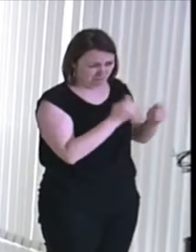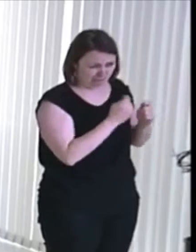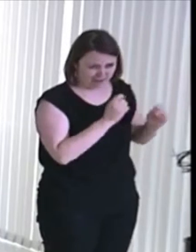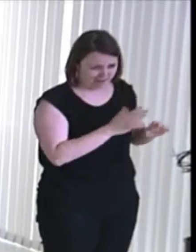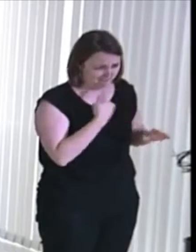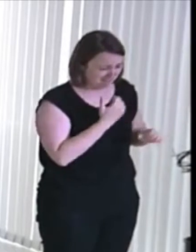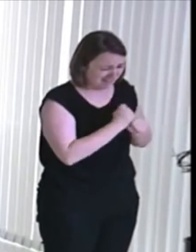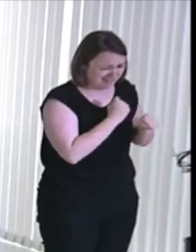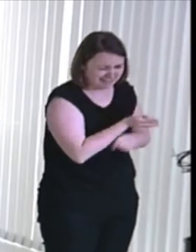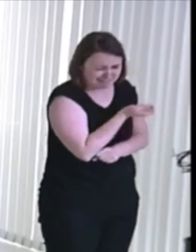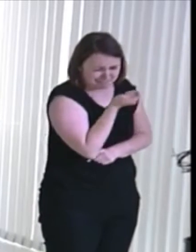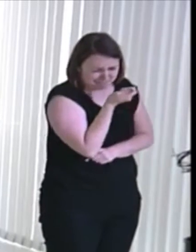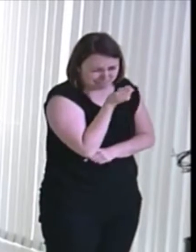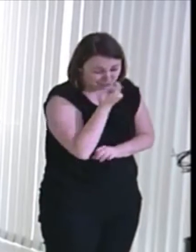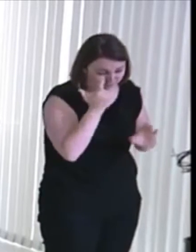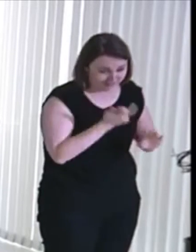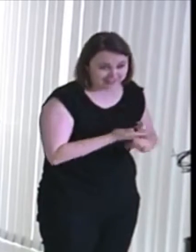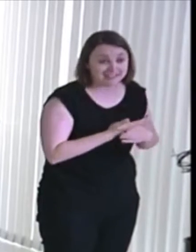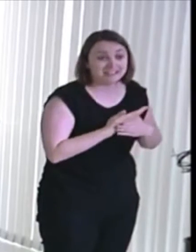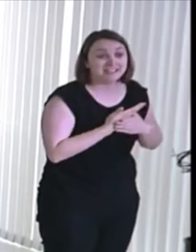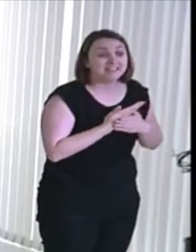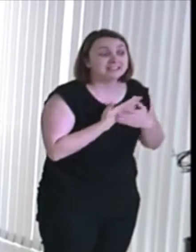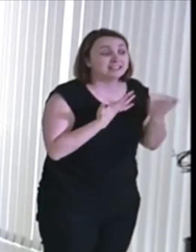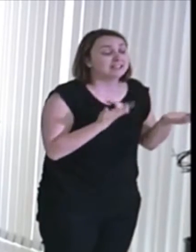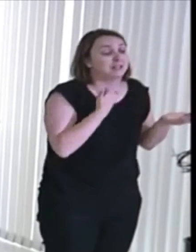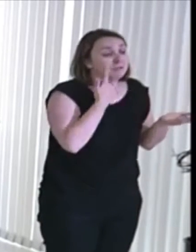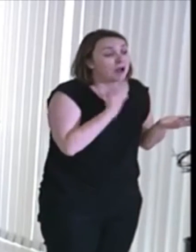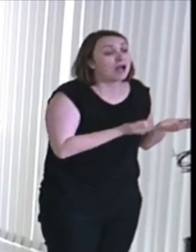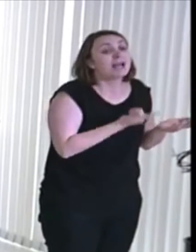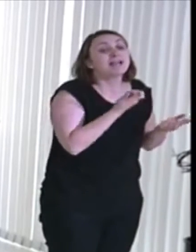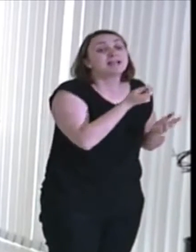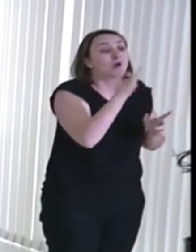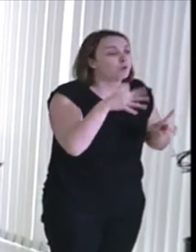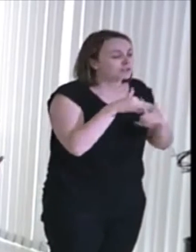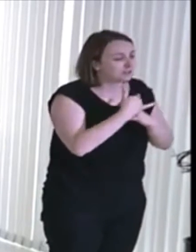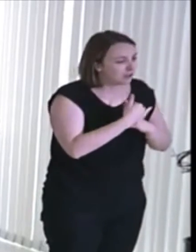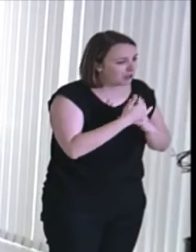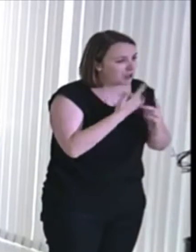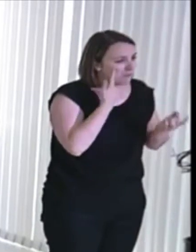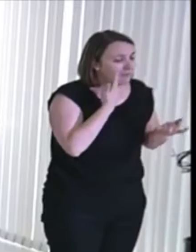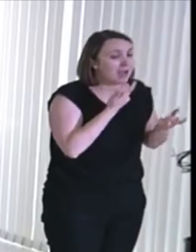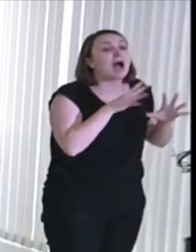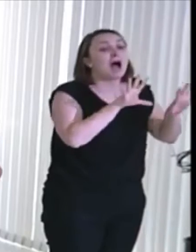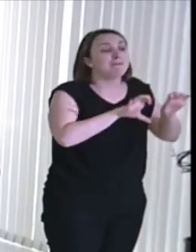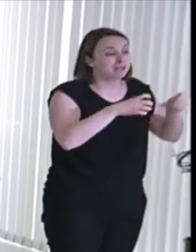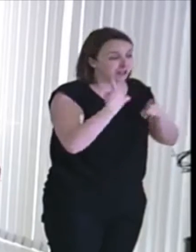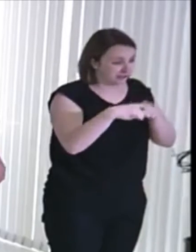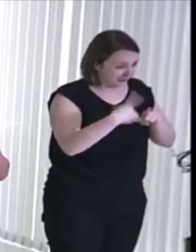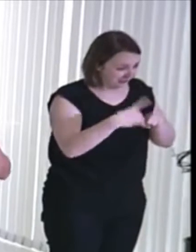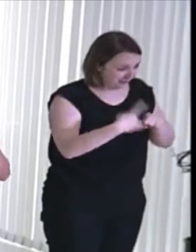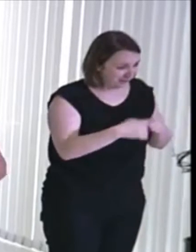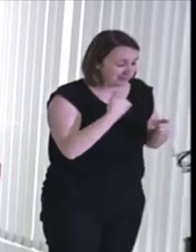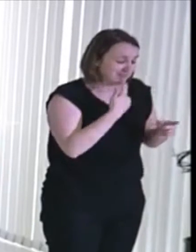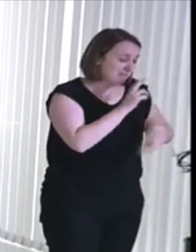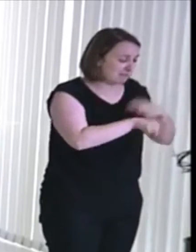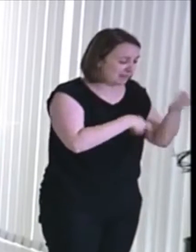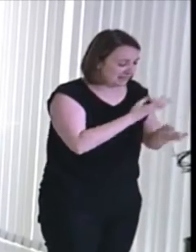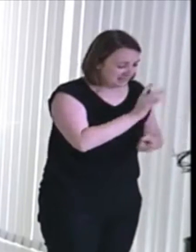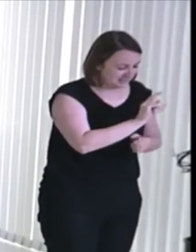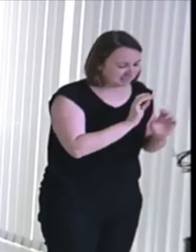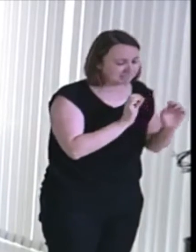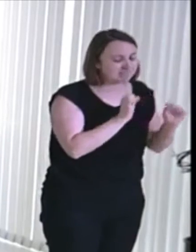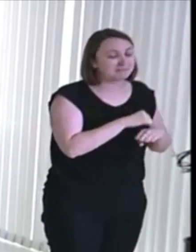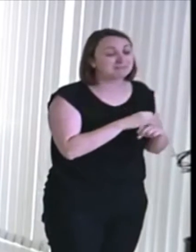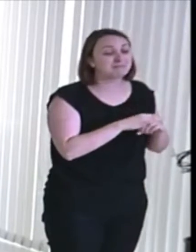de la publicidad. O sea que, bueno, te darás cuenta en algún momento que está bien haber aprendido cosas. O sea, al final reciclas, sí, ¿no? Todo eso. Sí,